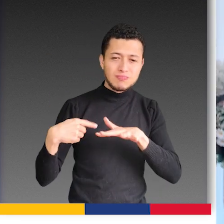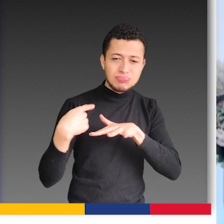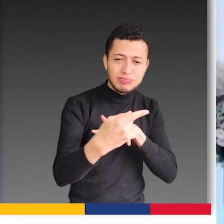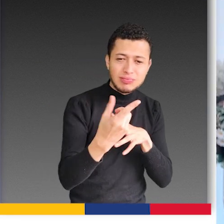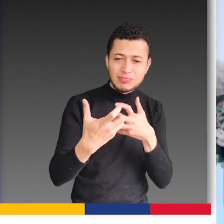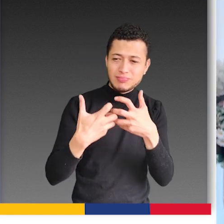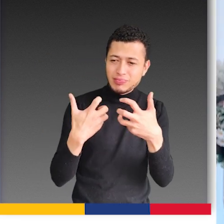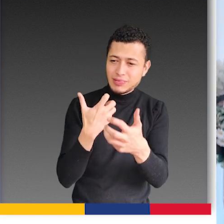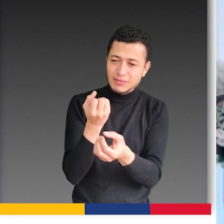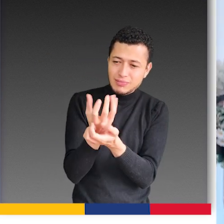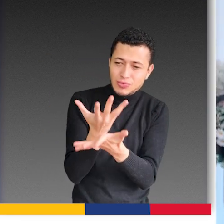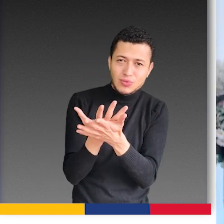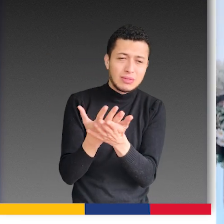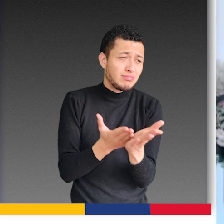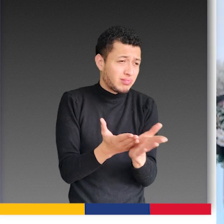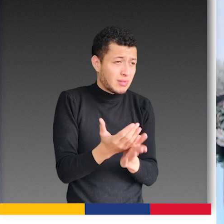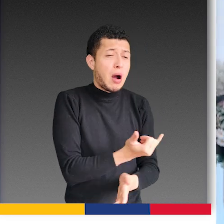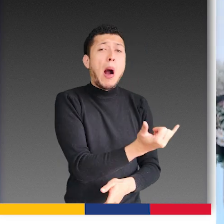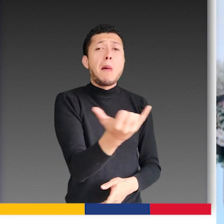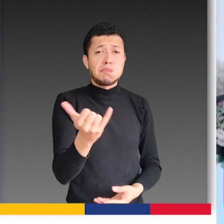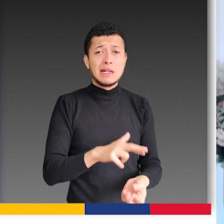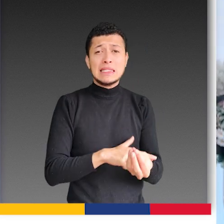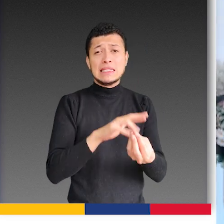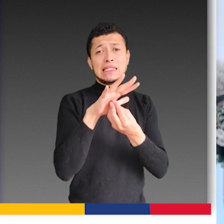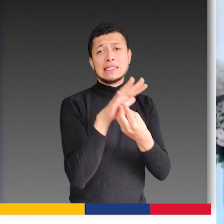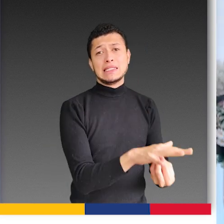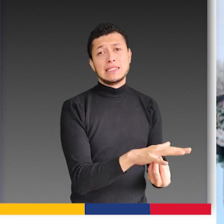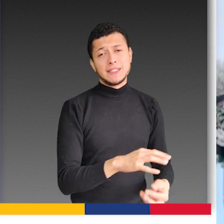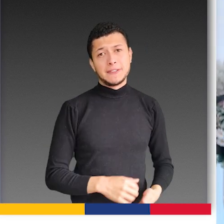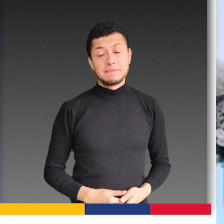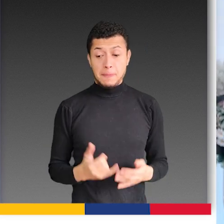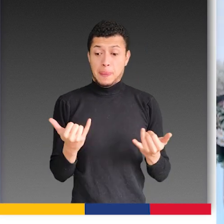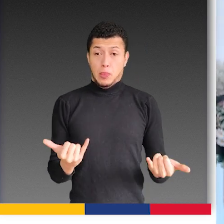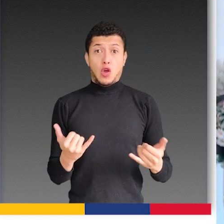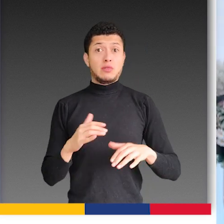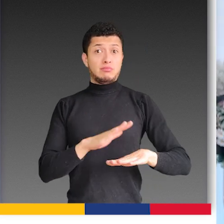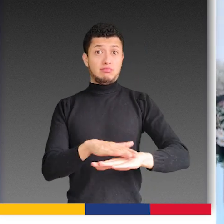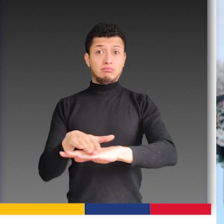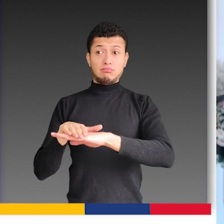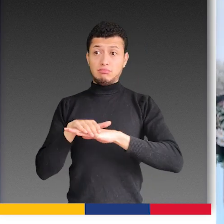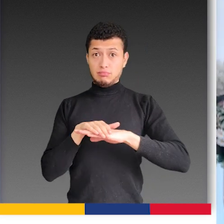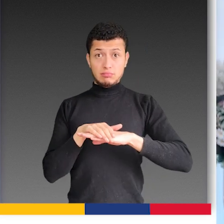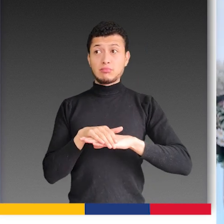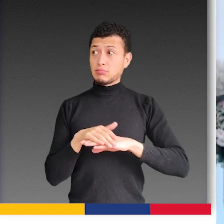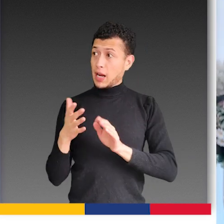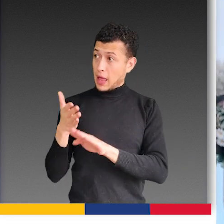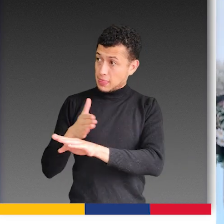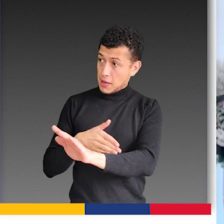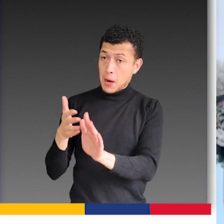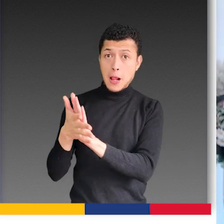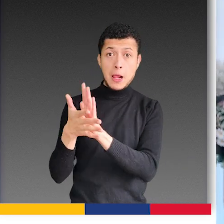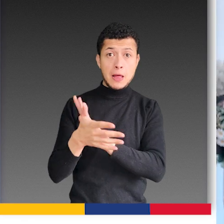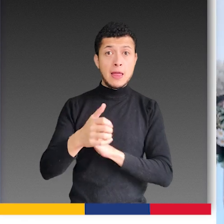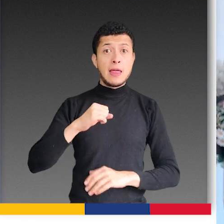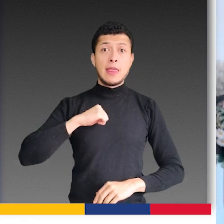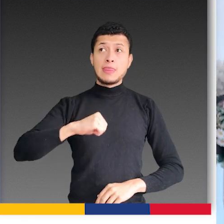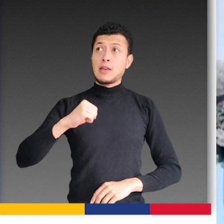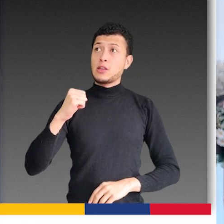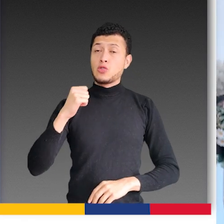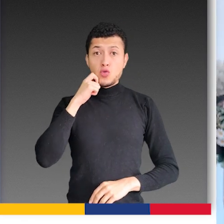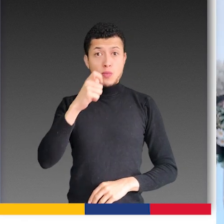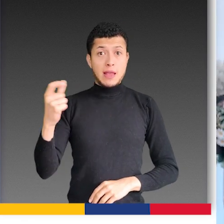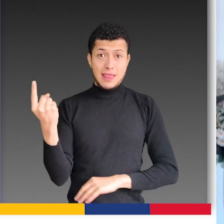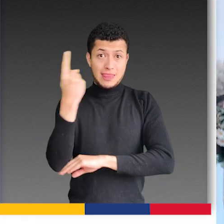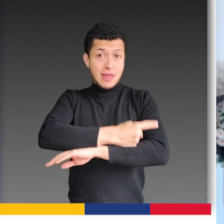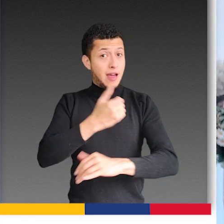del racismo sistémico y estructural que todavía asistimos. Aquí se ha dicho, y hoy en el Día de los